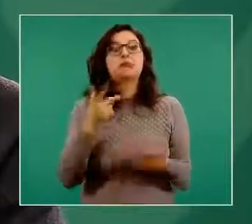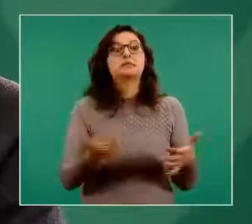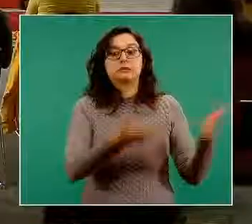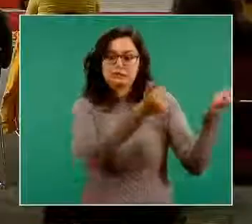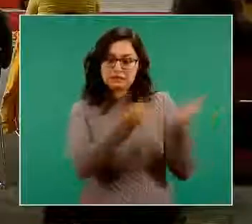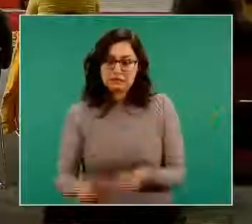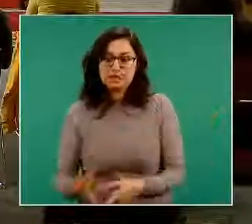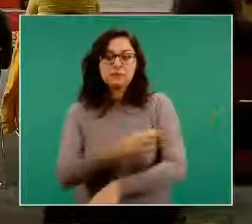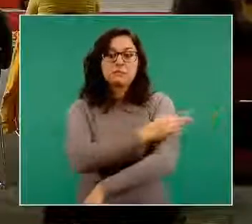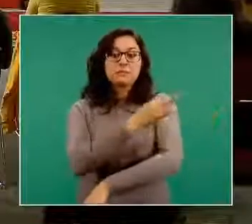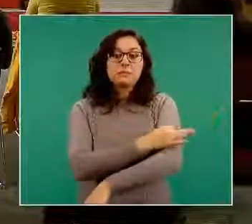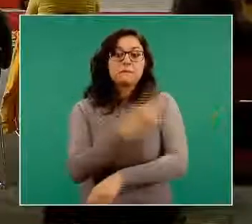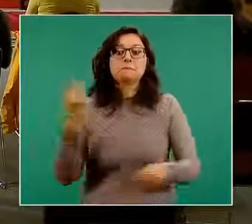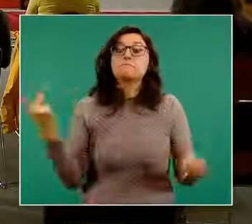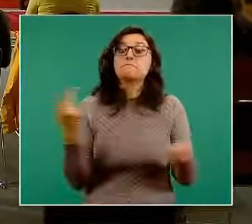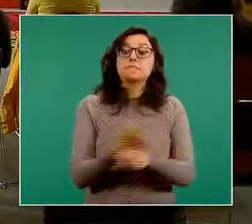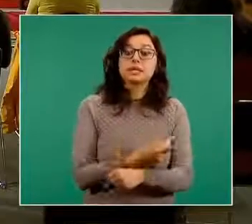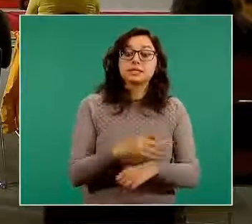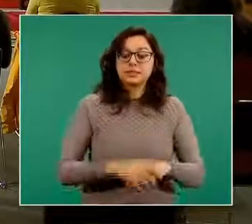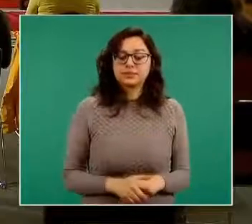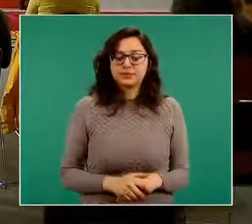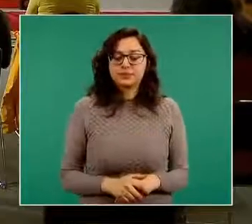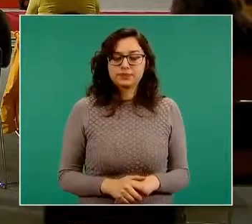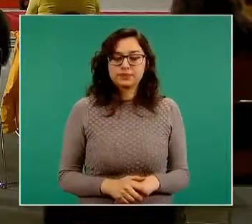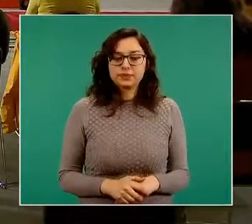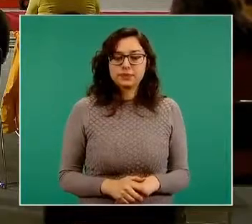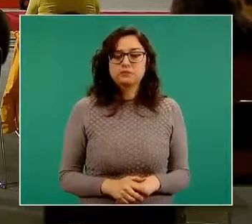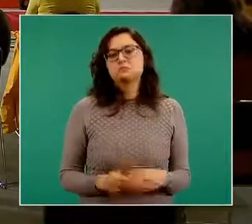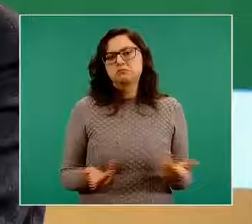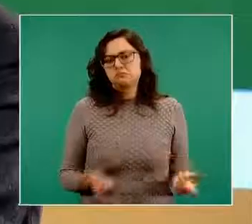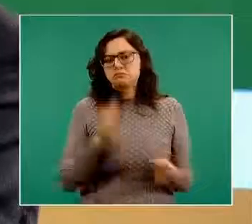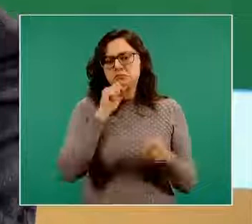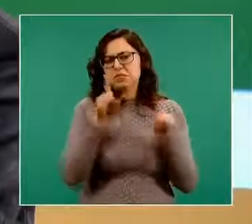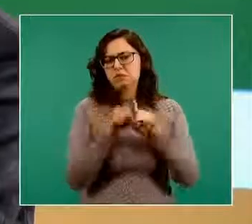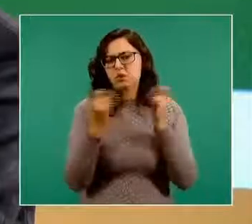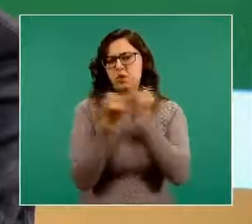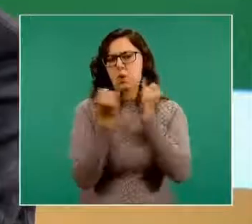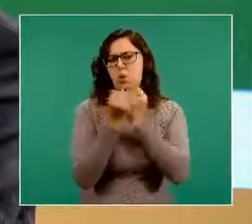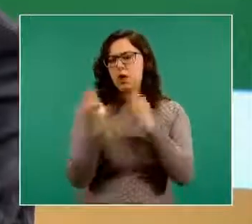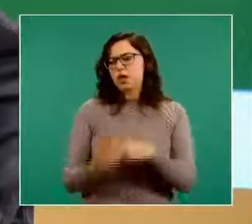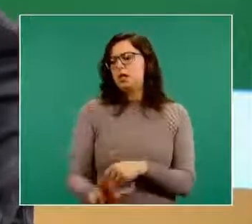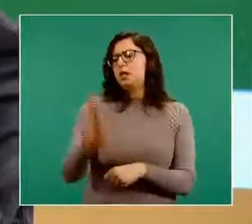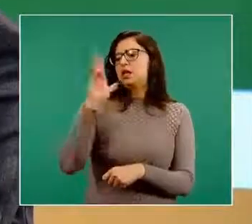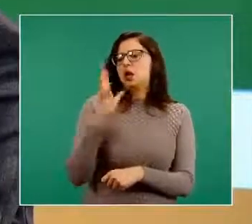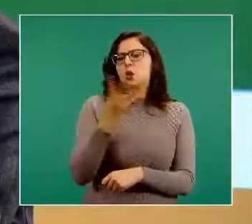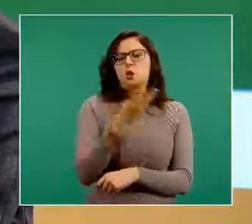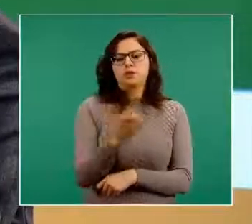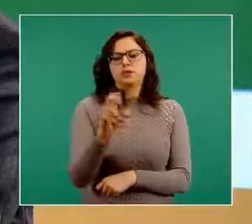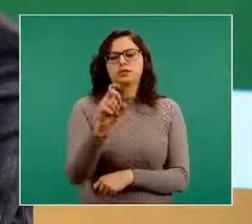programado, iba a ser un embarque semejante al de la semana pasada, de